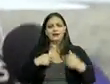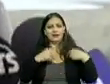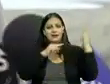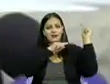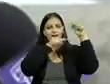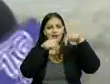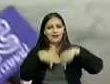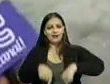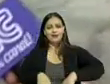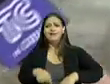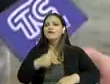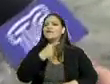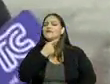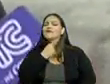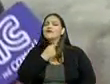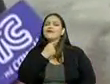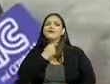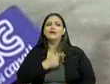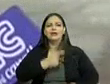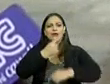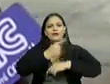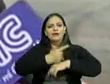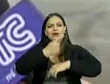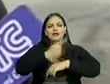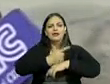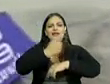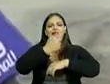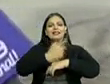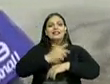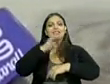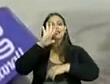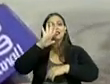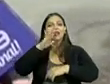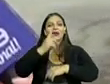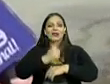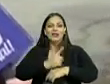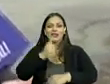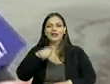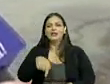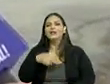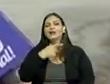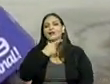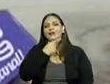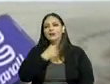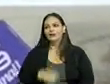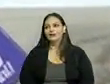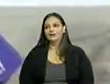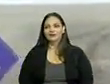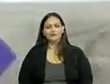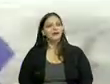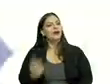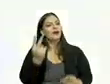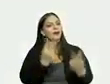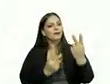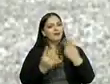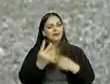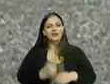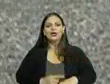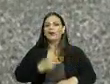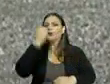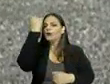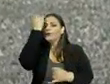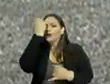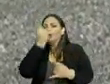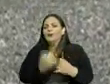sí, es muy lindo. Y es mi último día, así que sí, vamos a hacer un paseo y ya. ¿De dónde vienes? De Alemania. Dentro